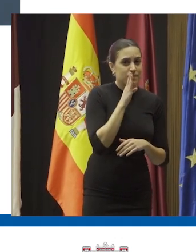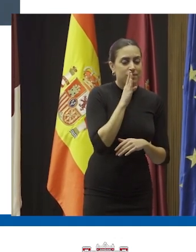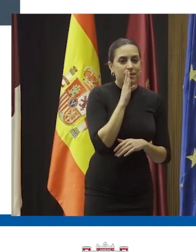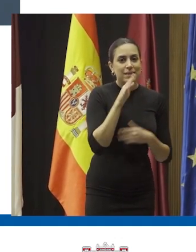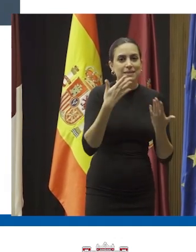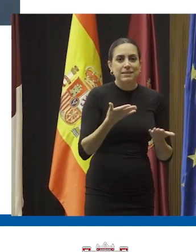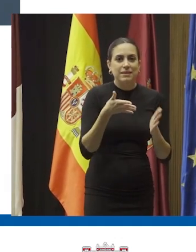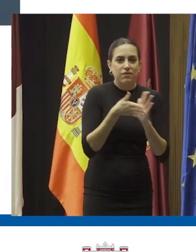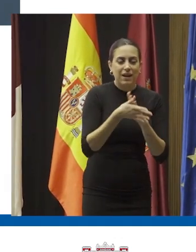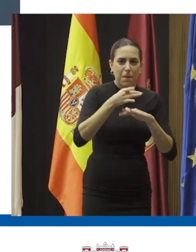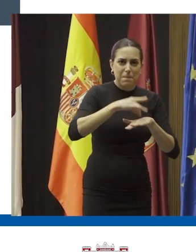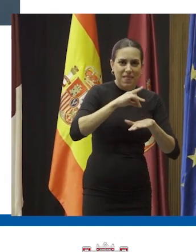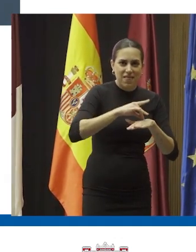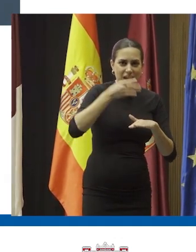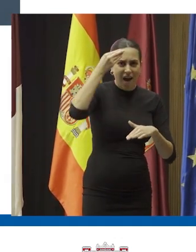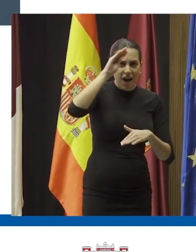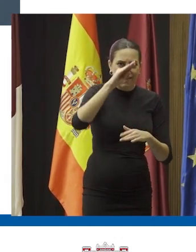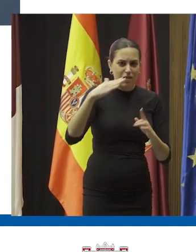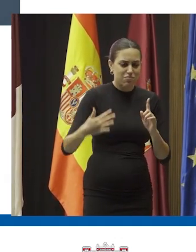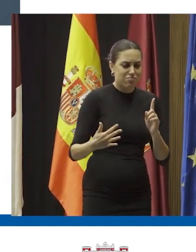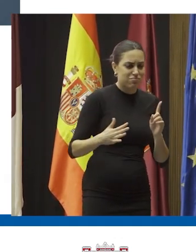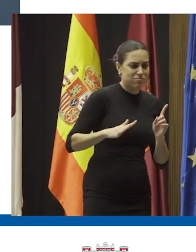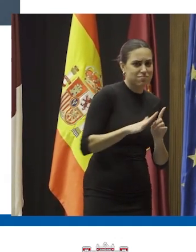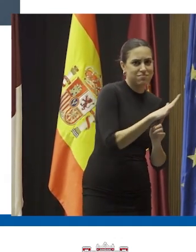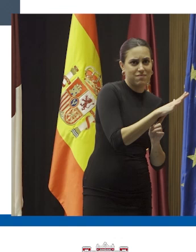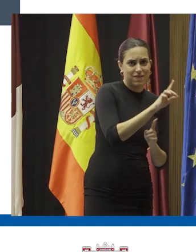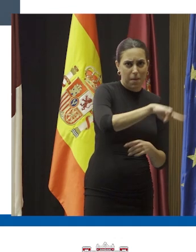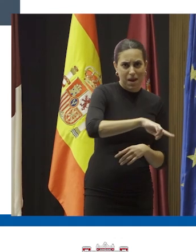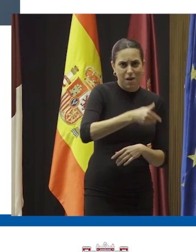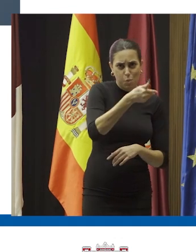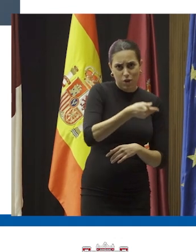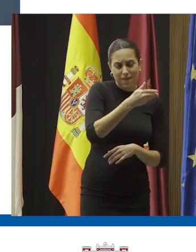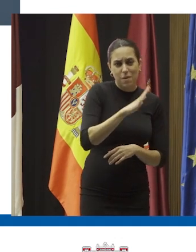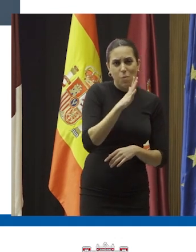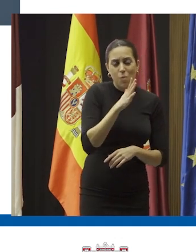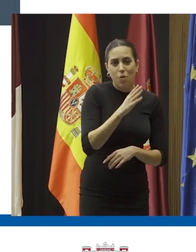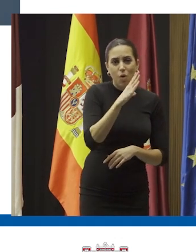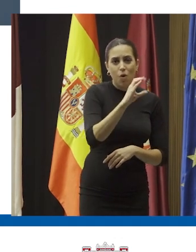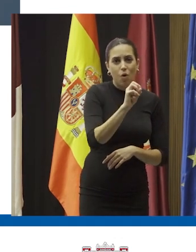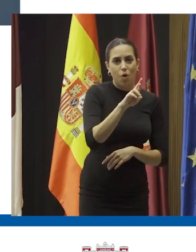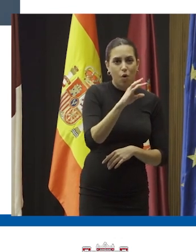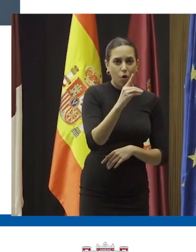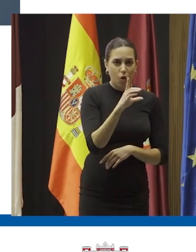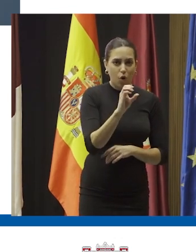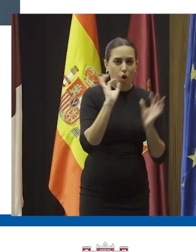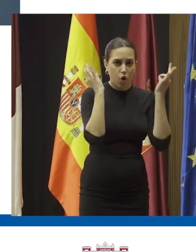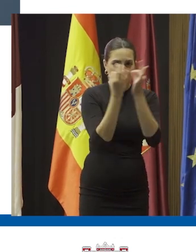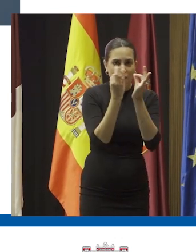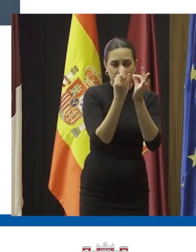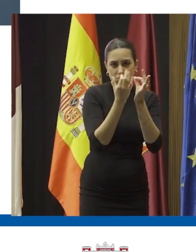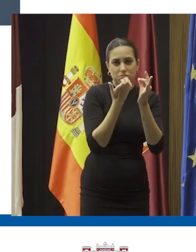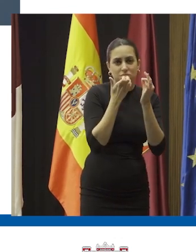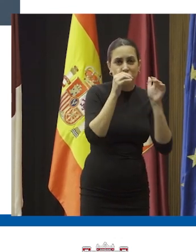árabe tuvo un influjo importante. Tanto así que a la caída de Córdoba y Medina Zara, los